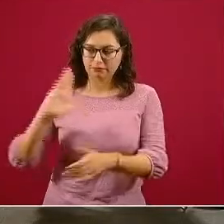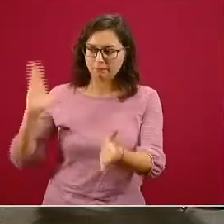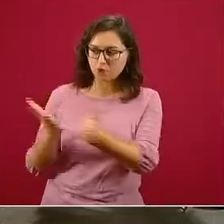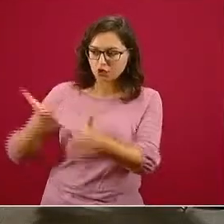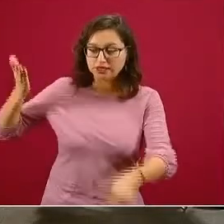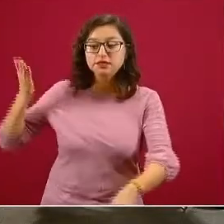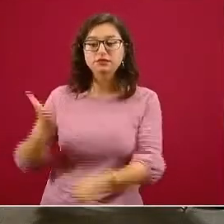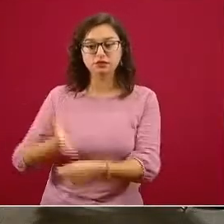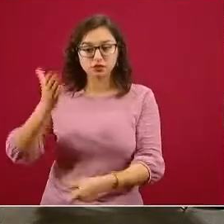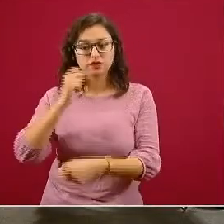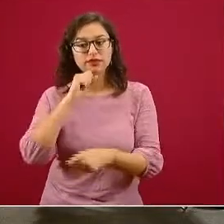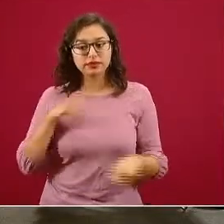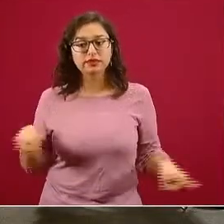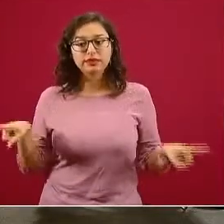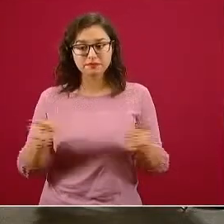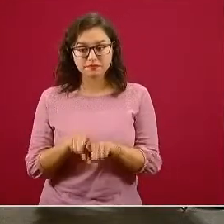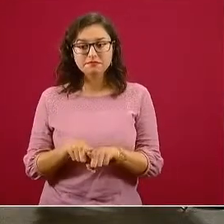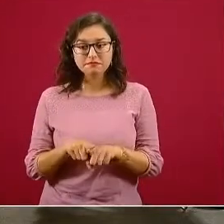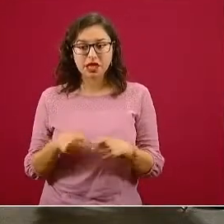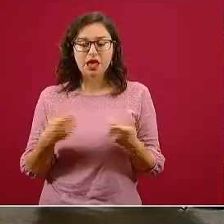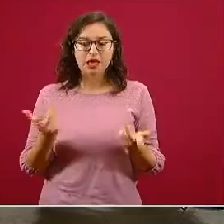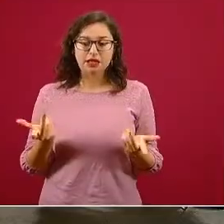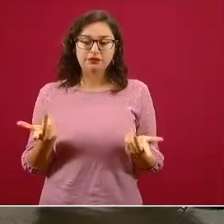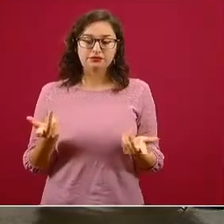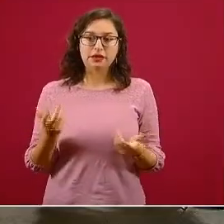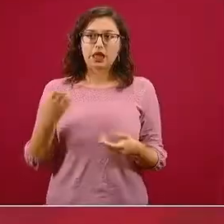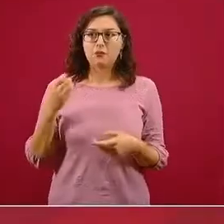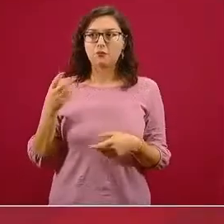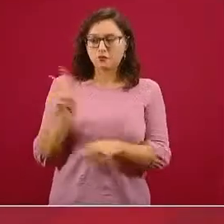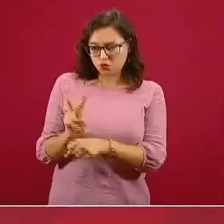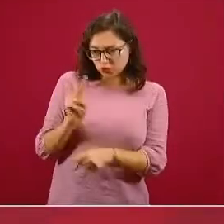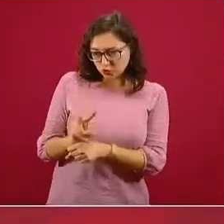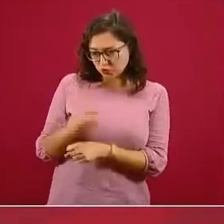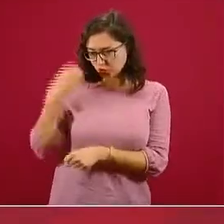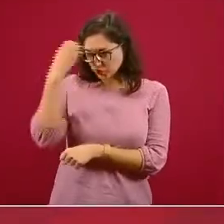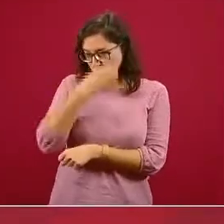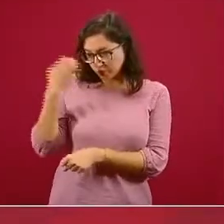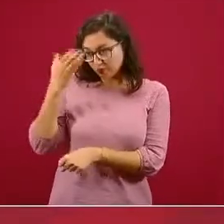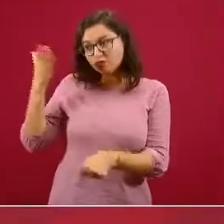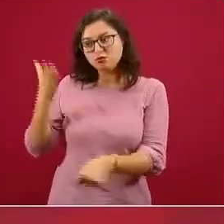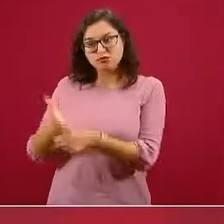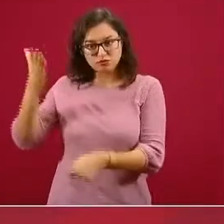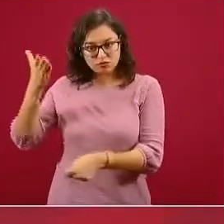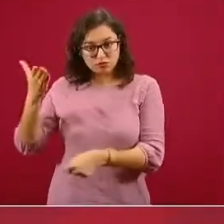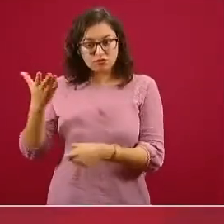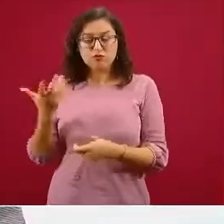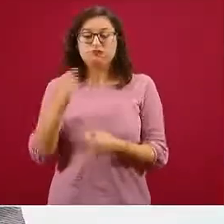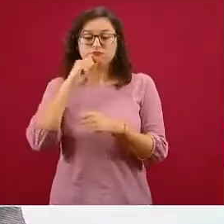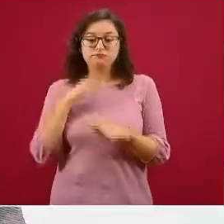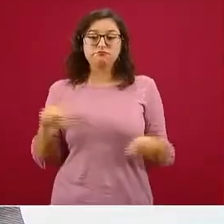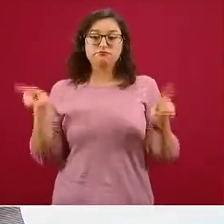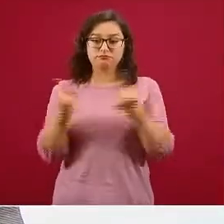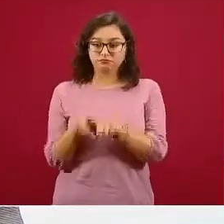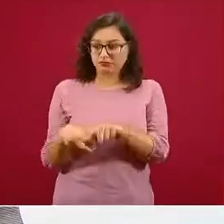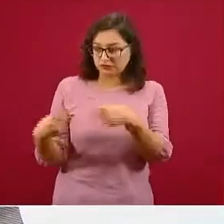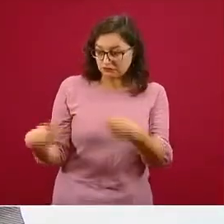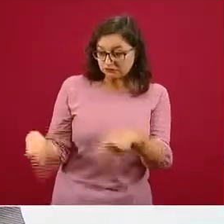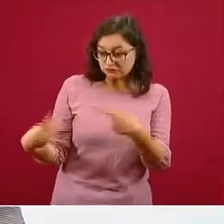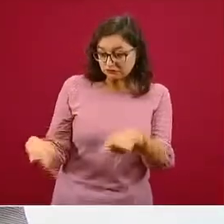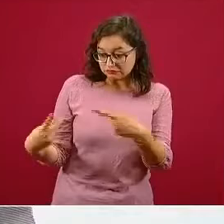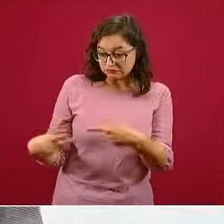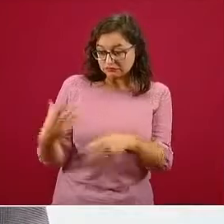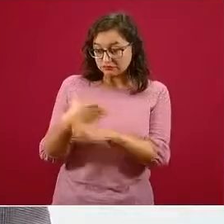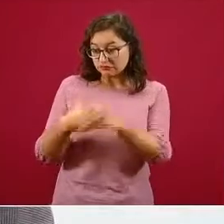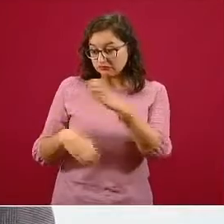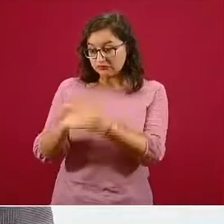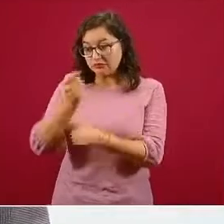sanción cuando corresponde, o el monitoreo, la evaluación y la sanción, y también en materia de la comercialización de